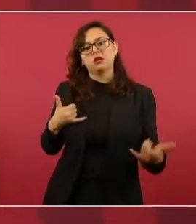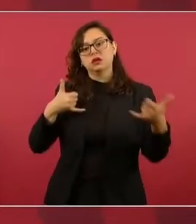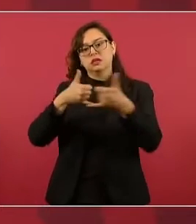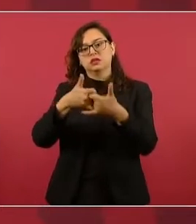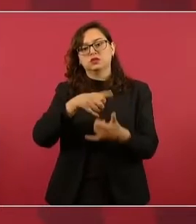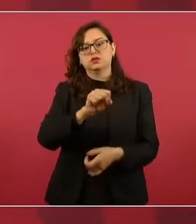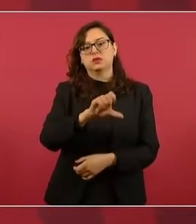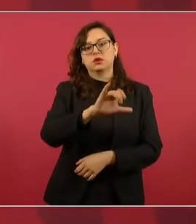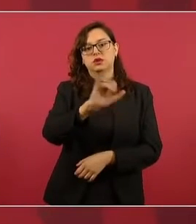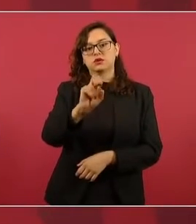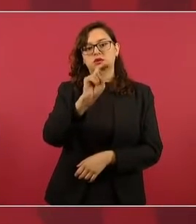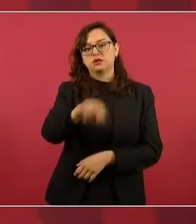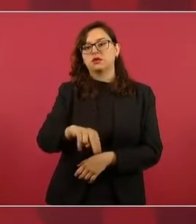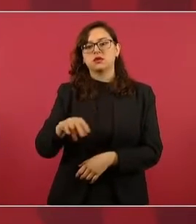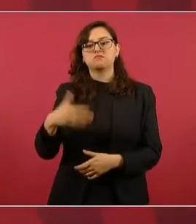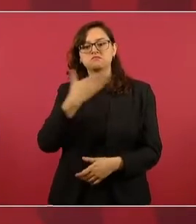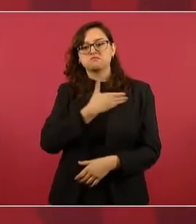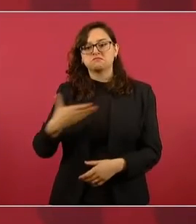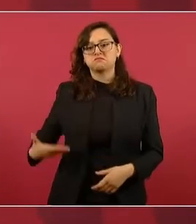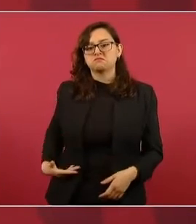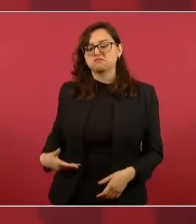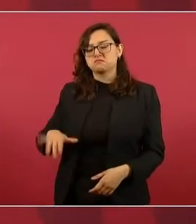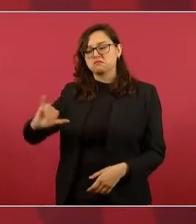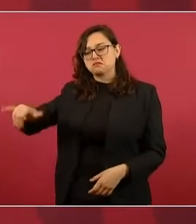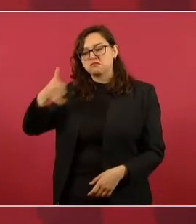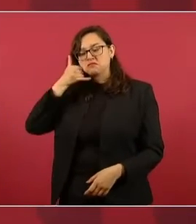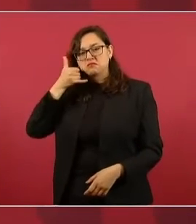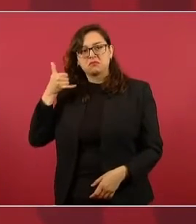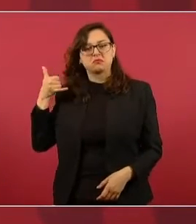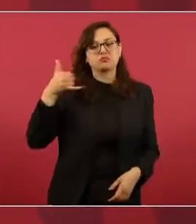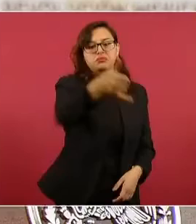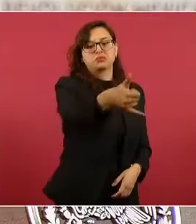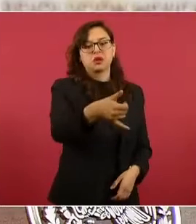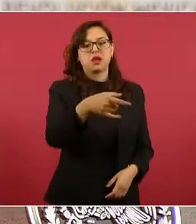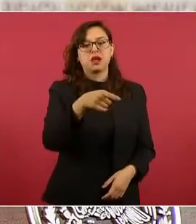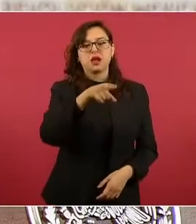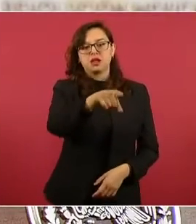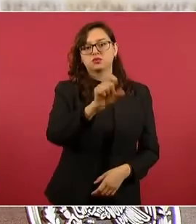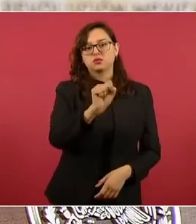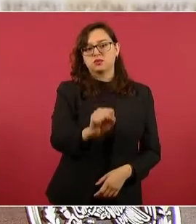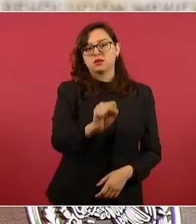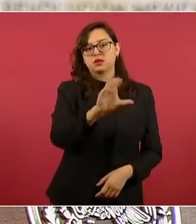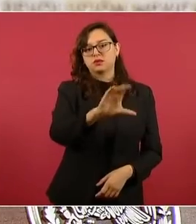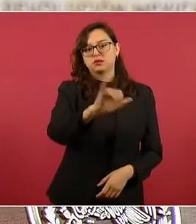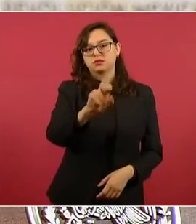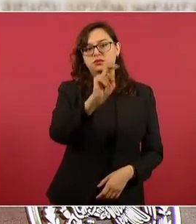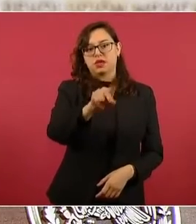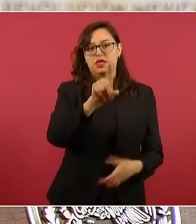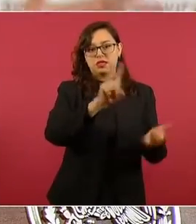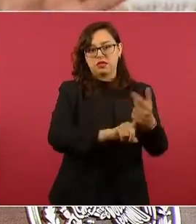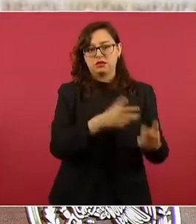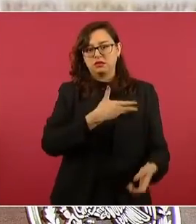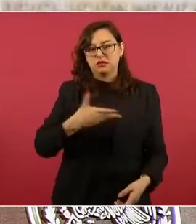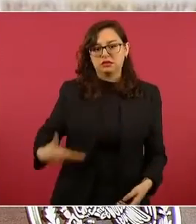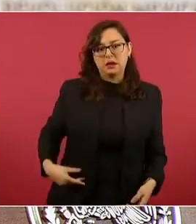y